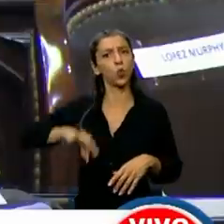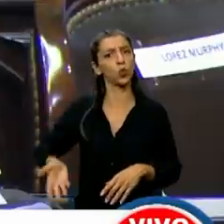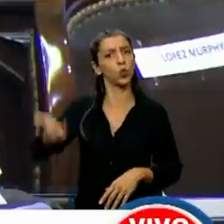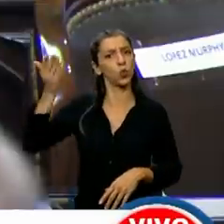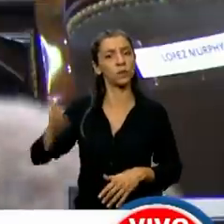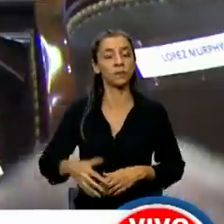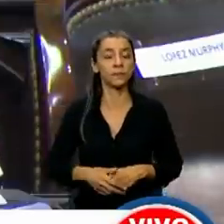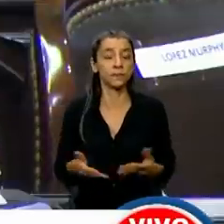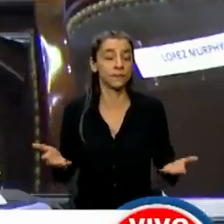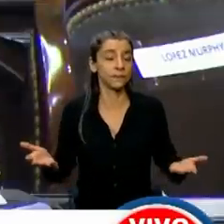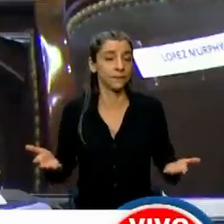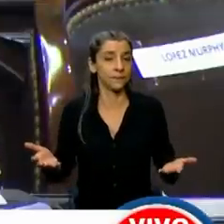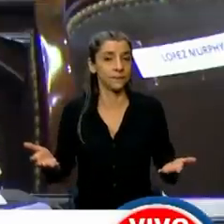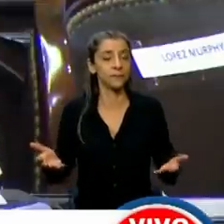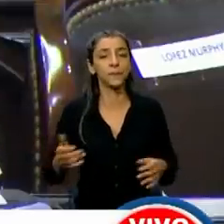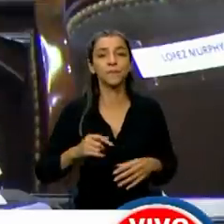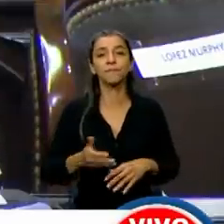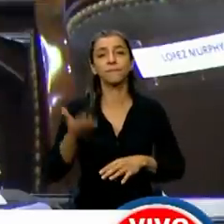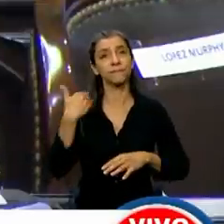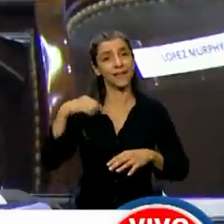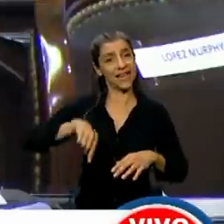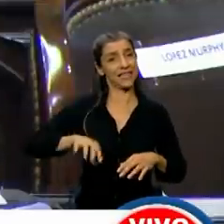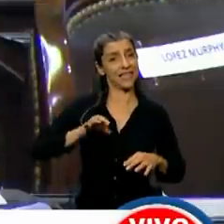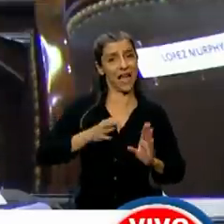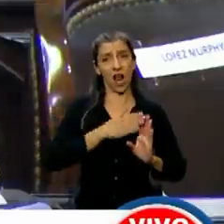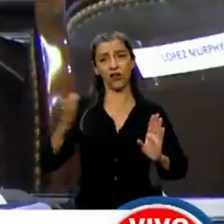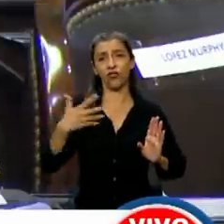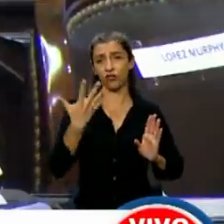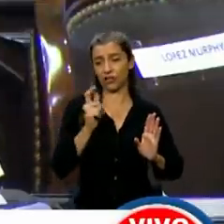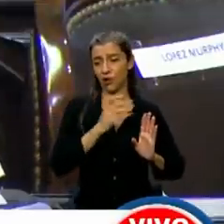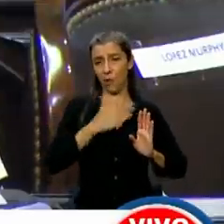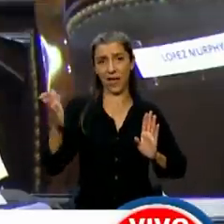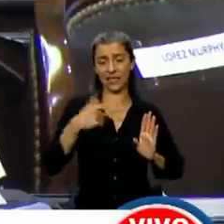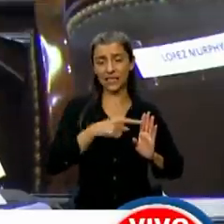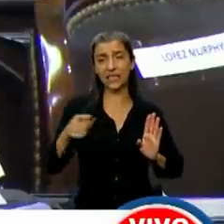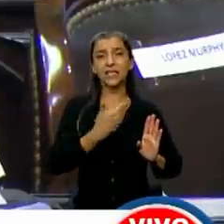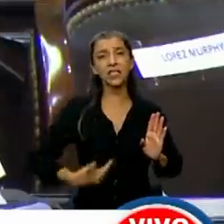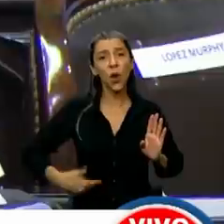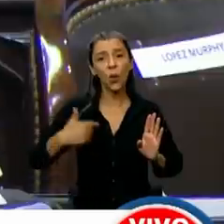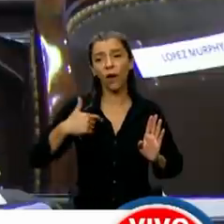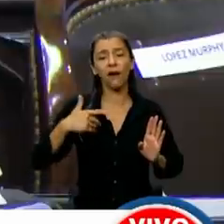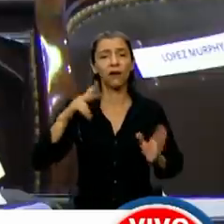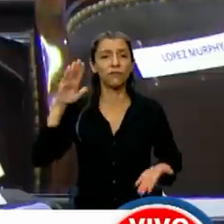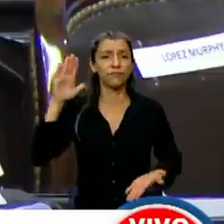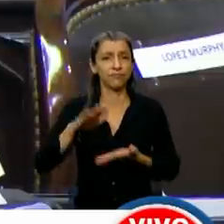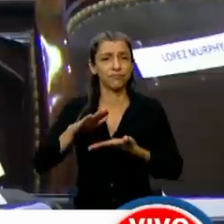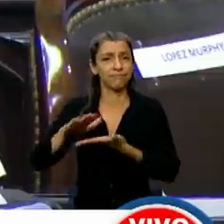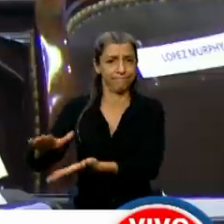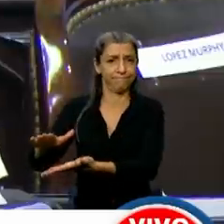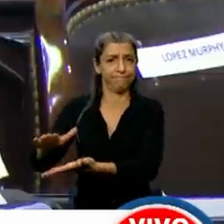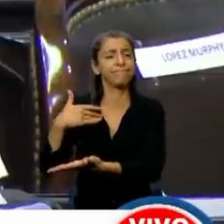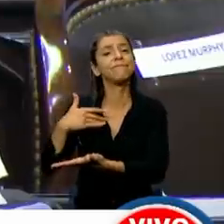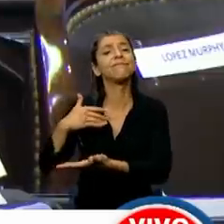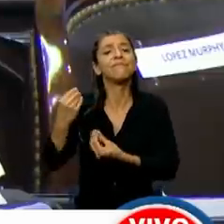en los cinco primeros meses de este año el gobierno redujo el dinero asignado a las